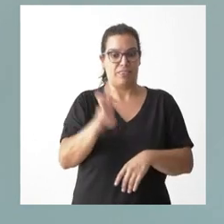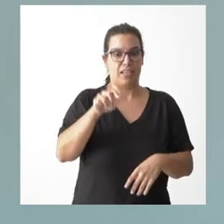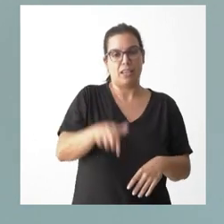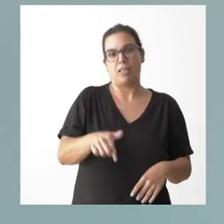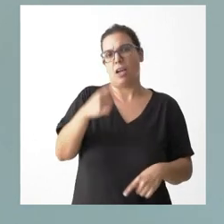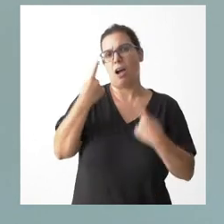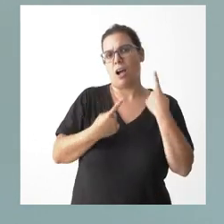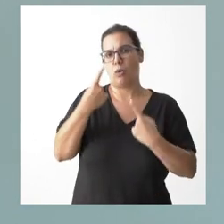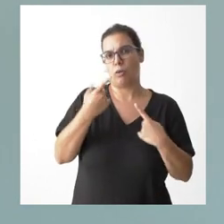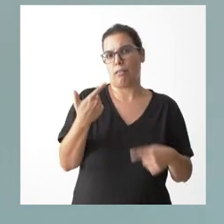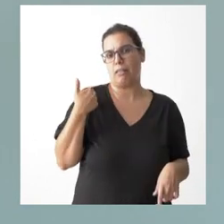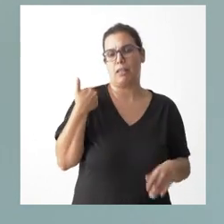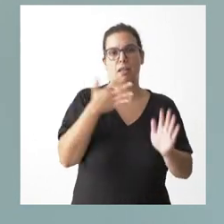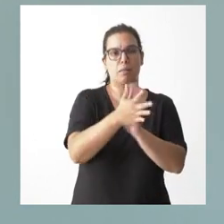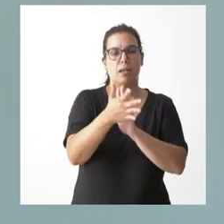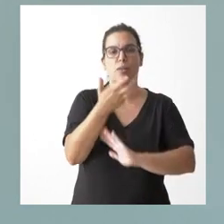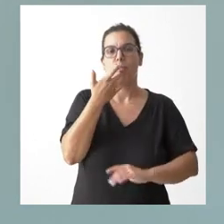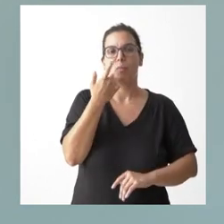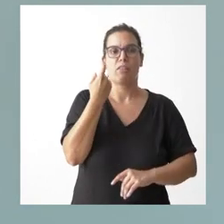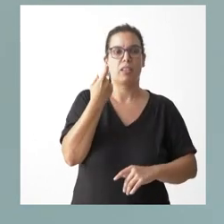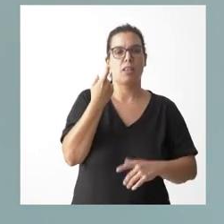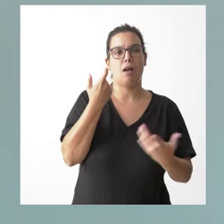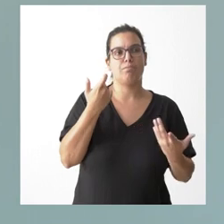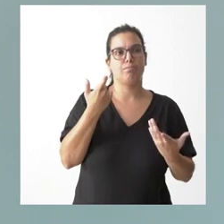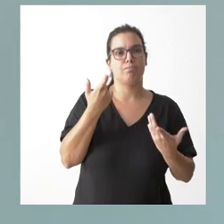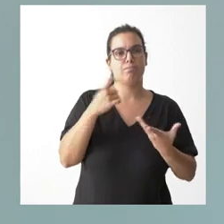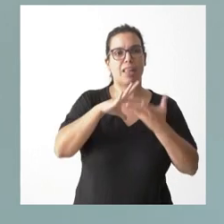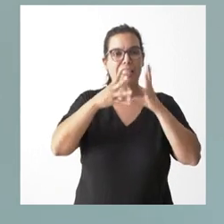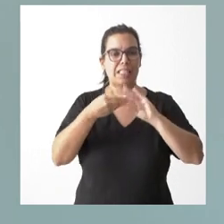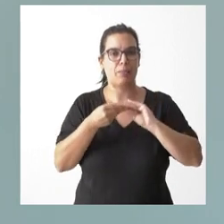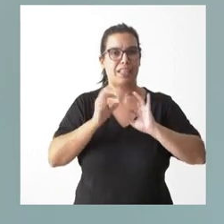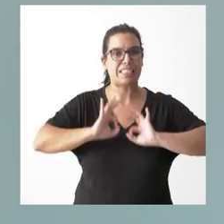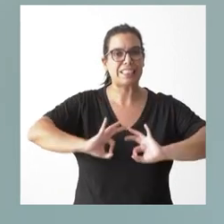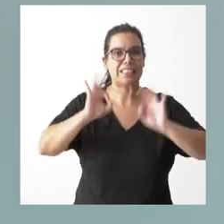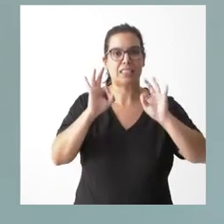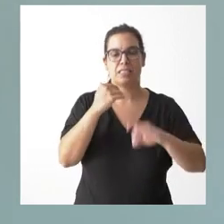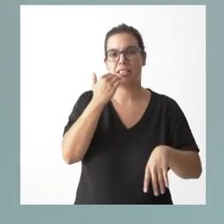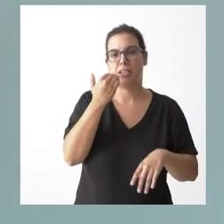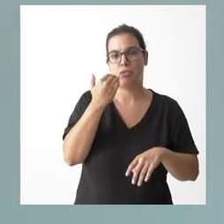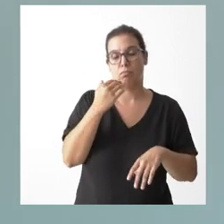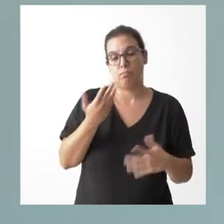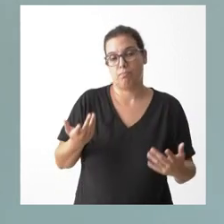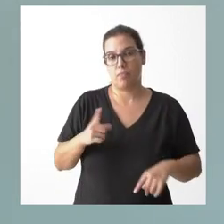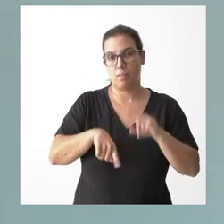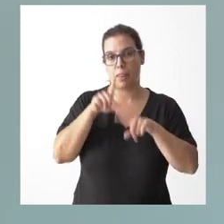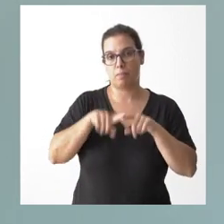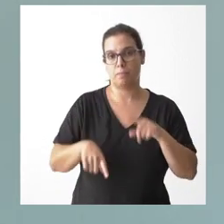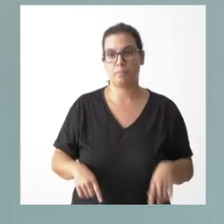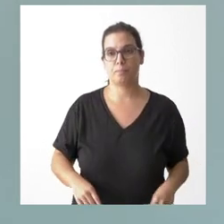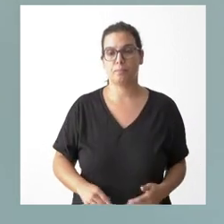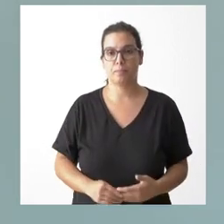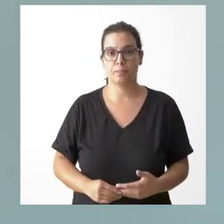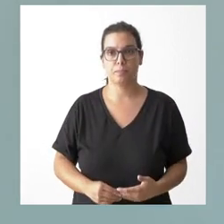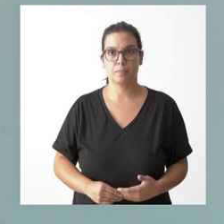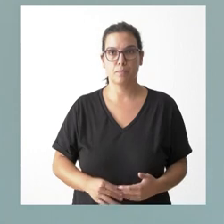tratado recientemente, pues que exige algún tipo de tratamiento de carácter más especializado con la normativa nacional, con la